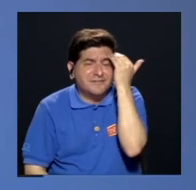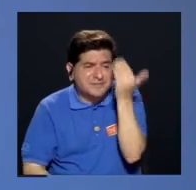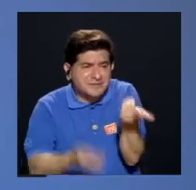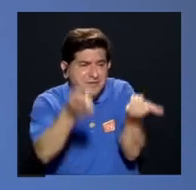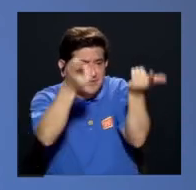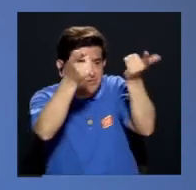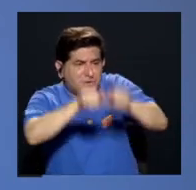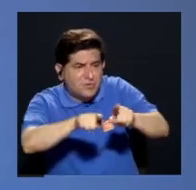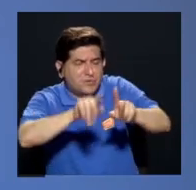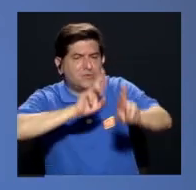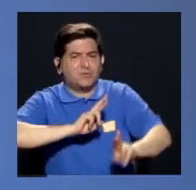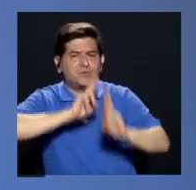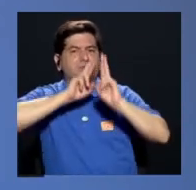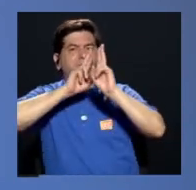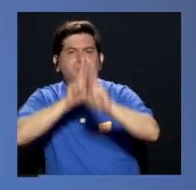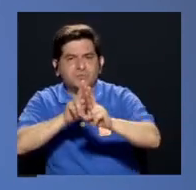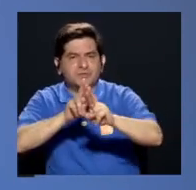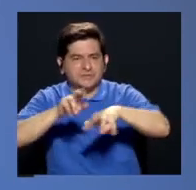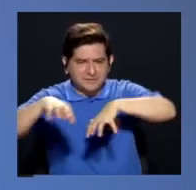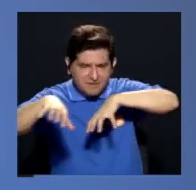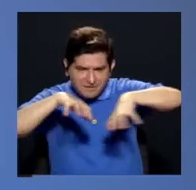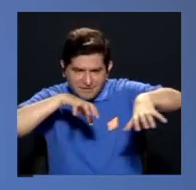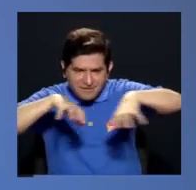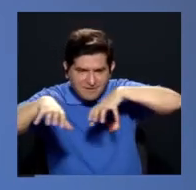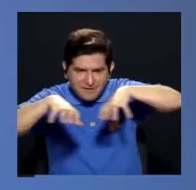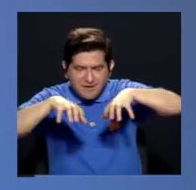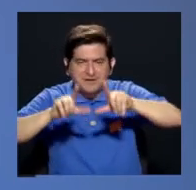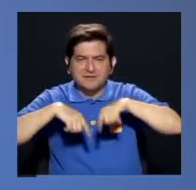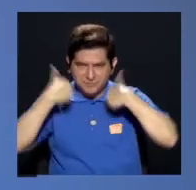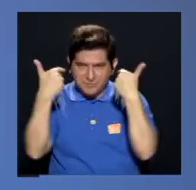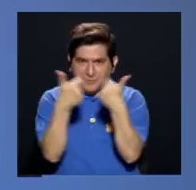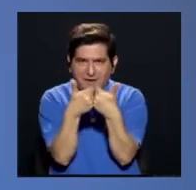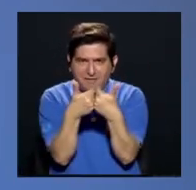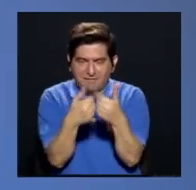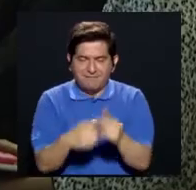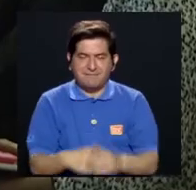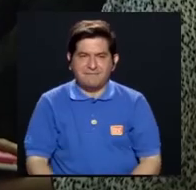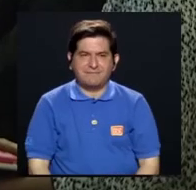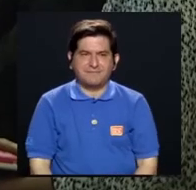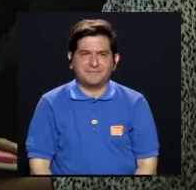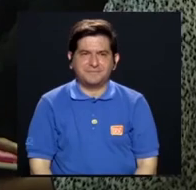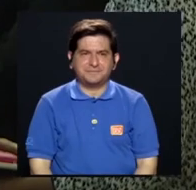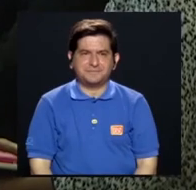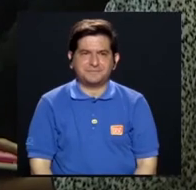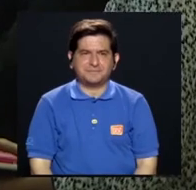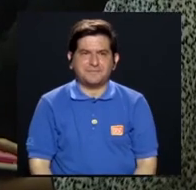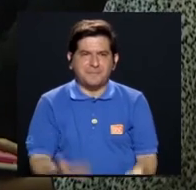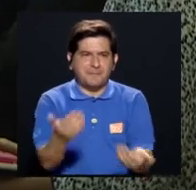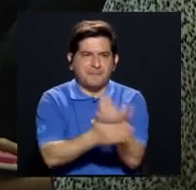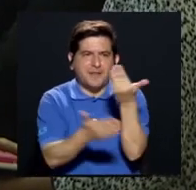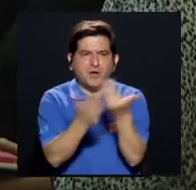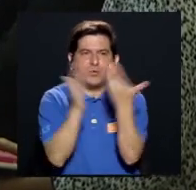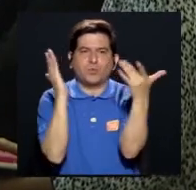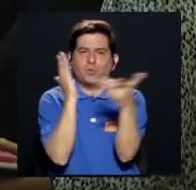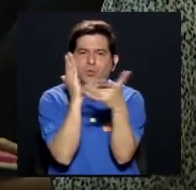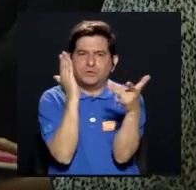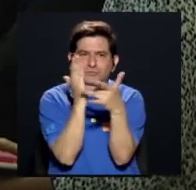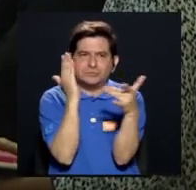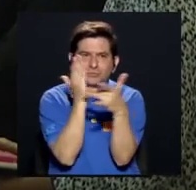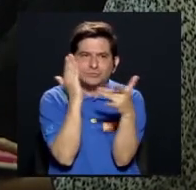da como resultado de acciones colectivas. Y las nuevas